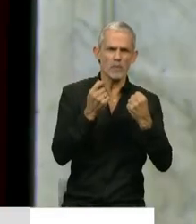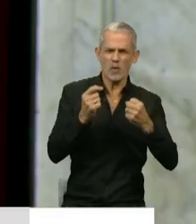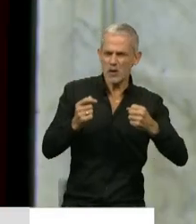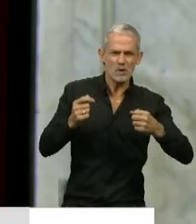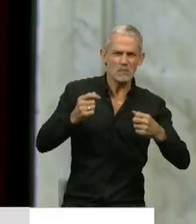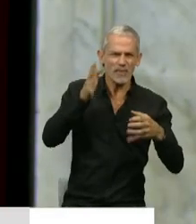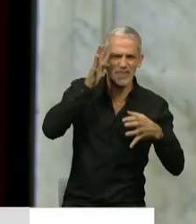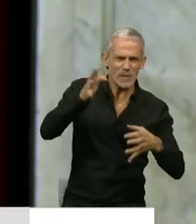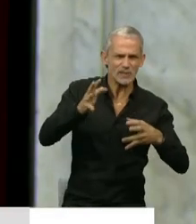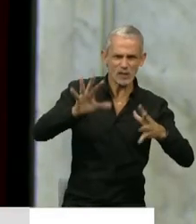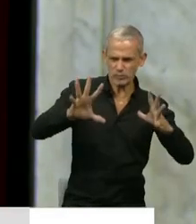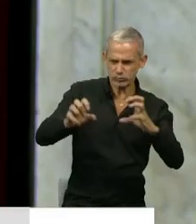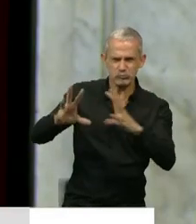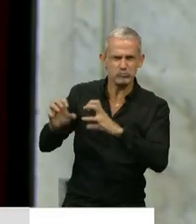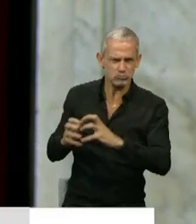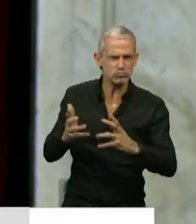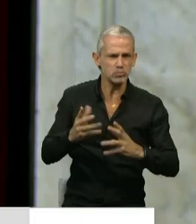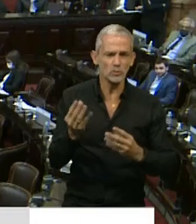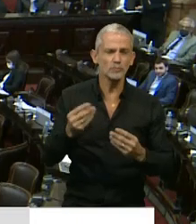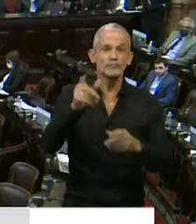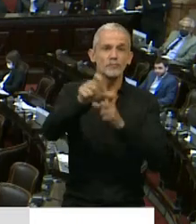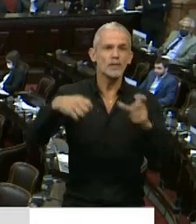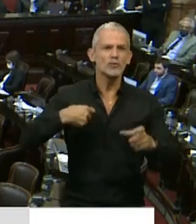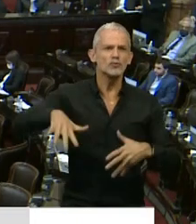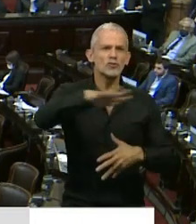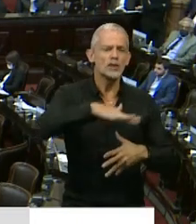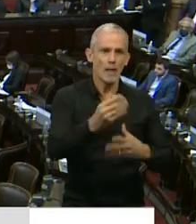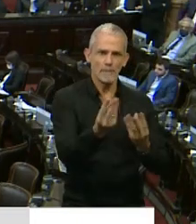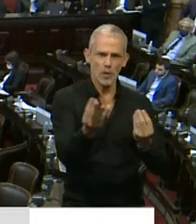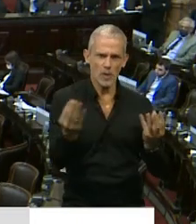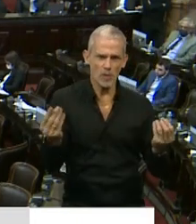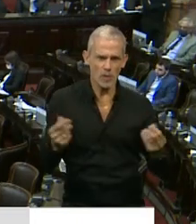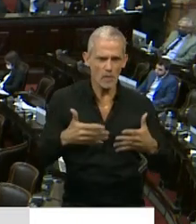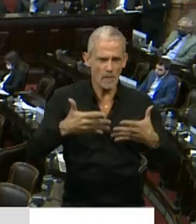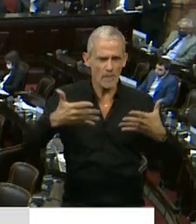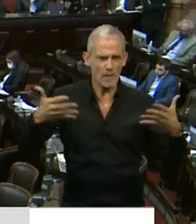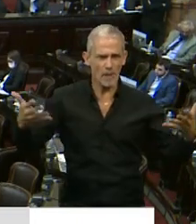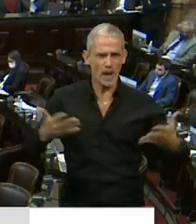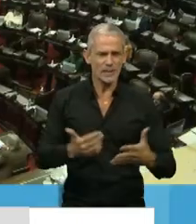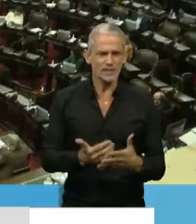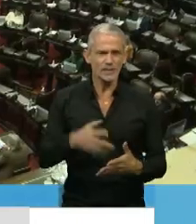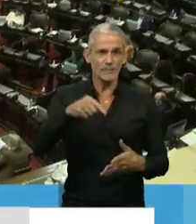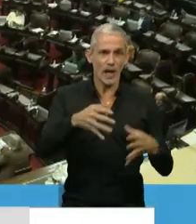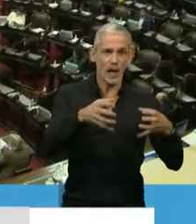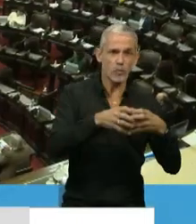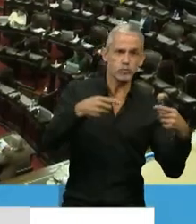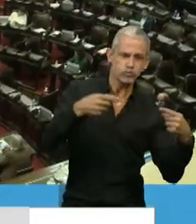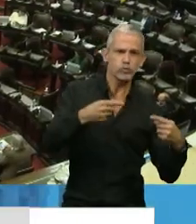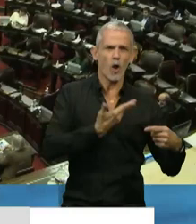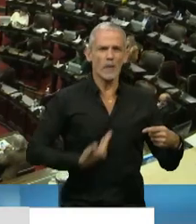y creciente miedo de nuestras sociedades. Acá, oficialismo y